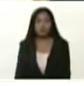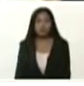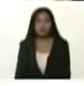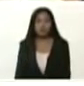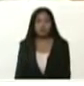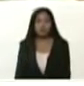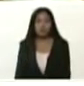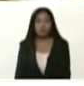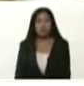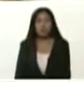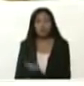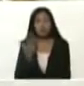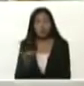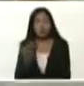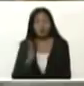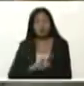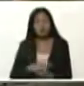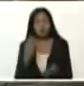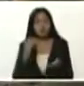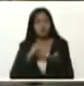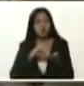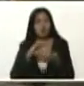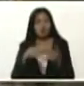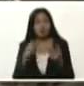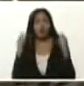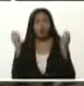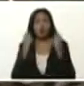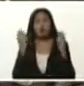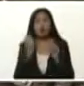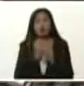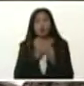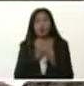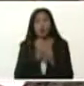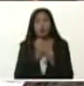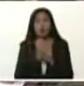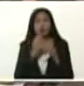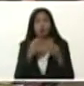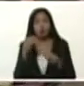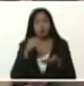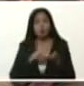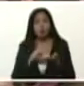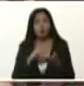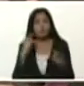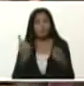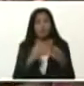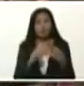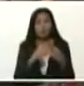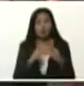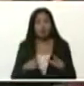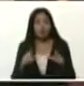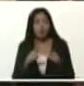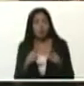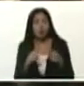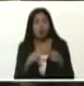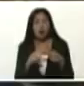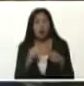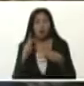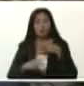Muy importante, porque estamos poniendo en esta jornada de trabajo, estamos poniendo en primer lugar